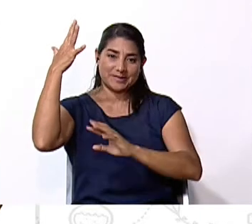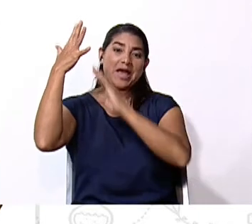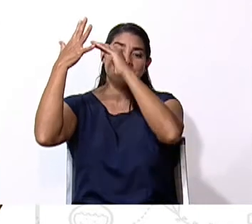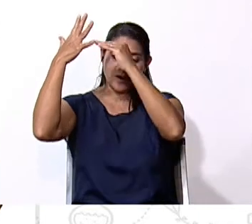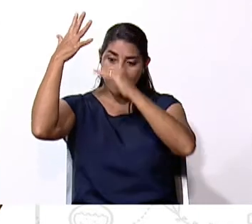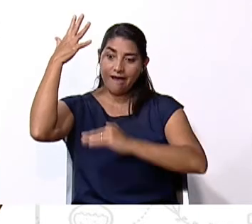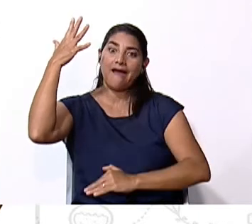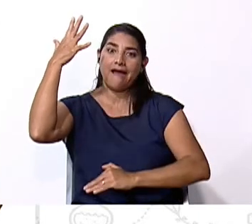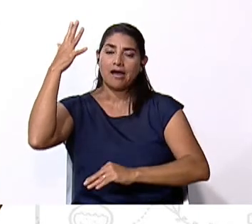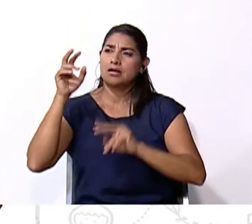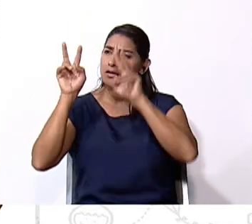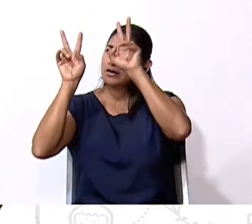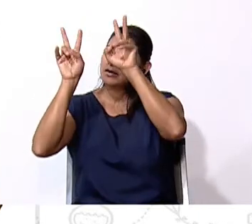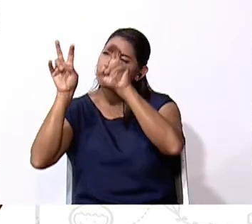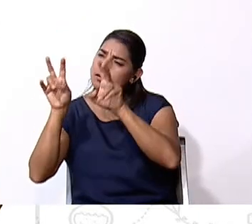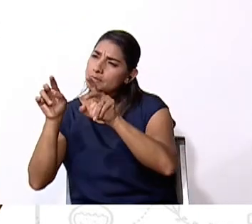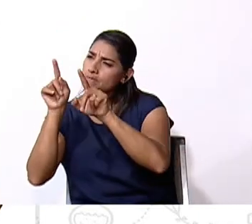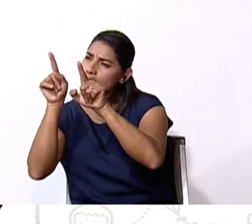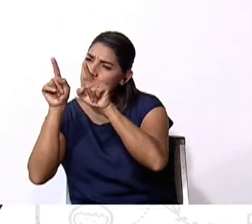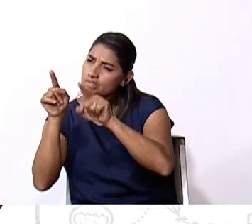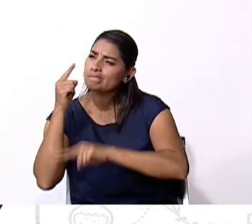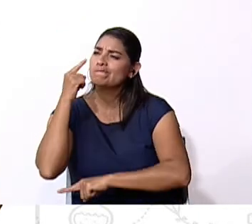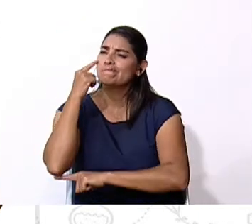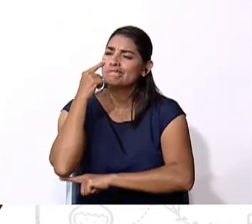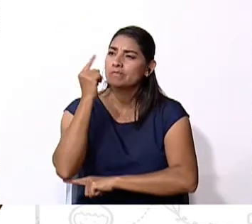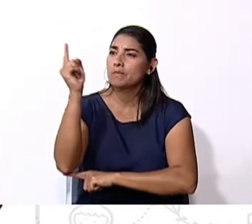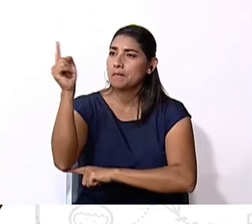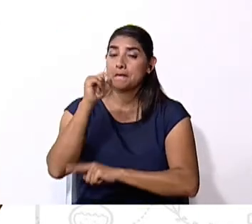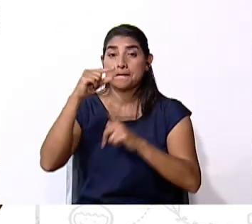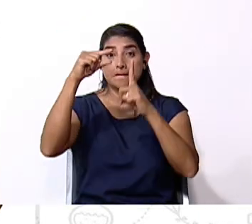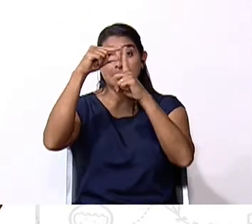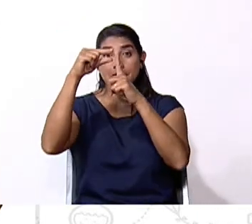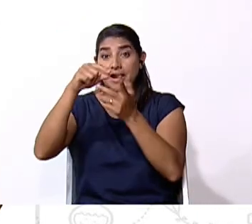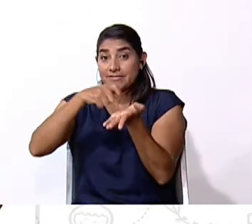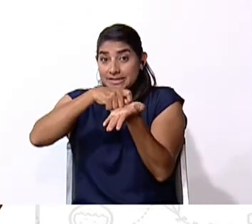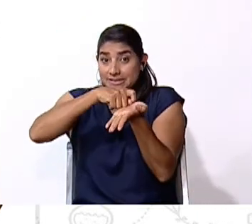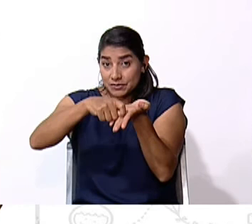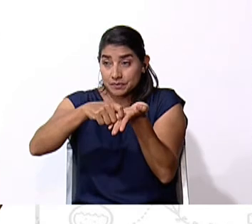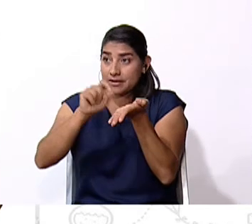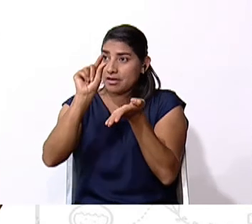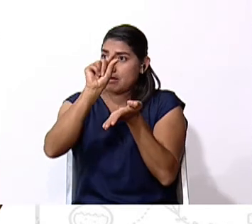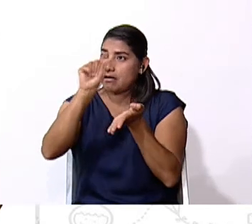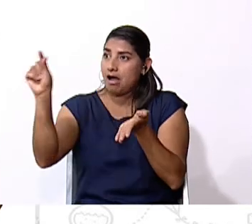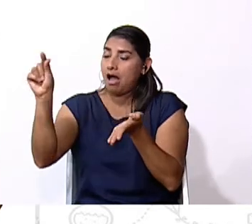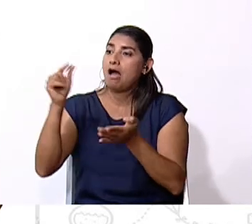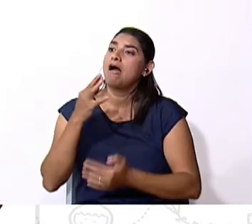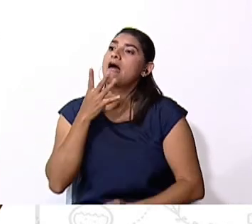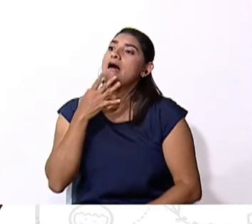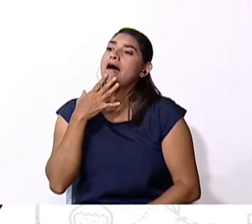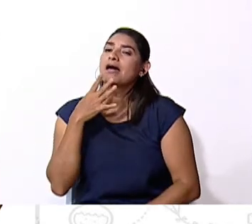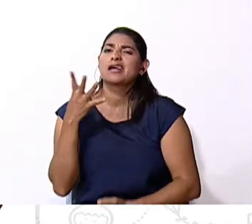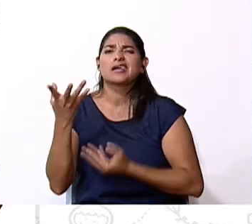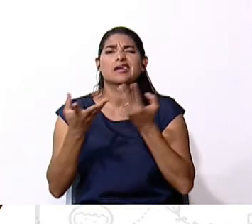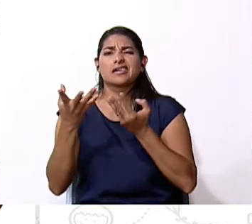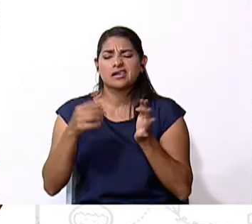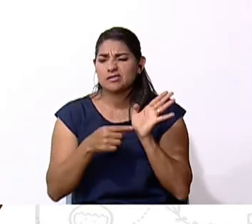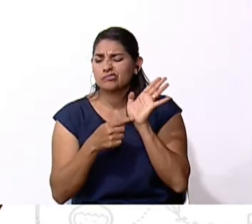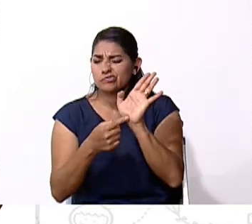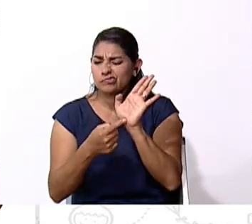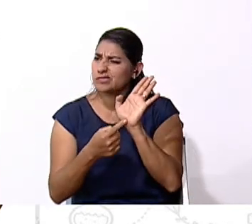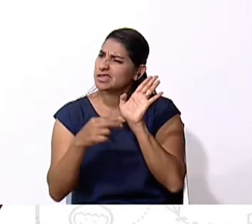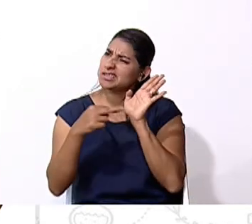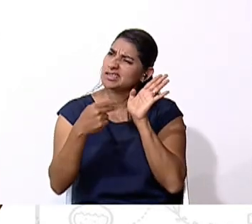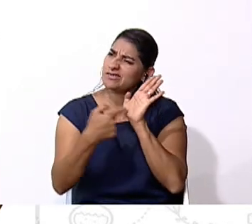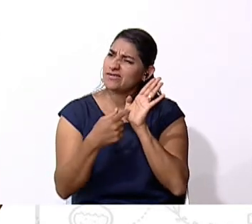Si analizamos cada una de las oraciones, esas palabras que están subrayadas nos están diciendo algo